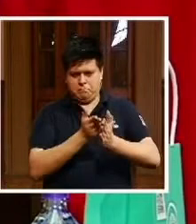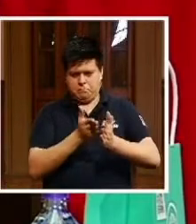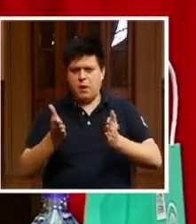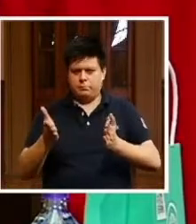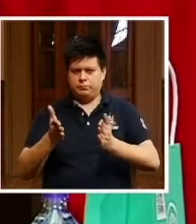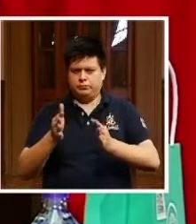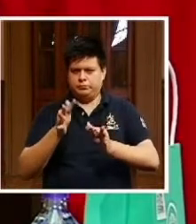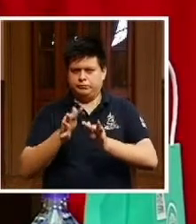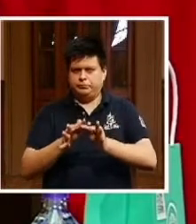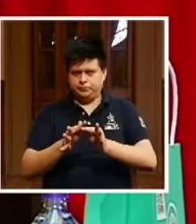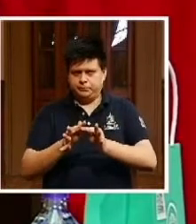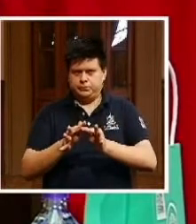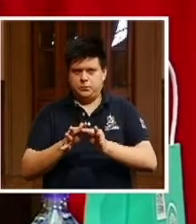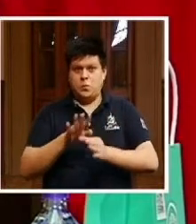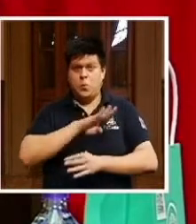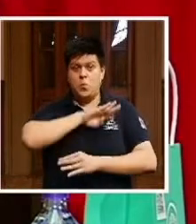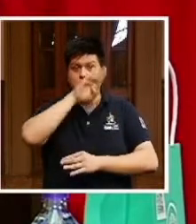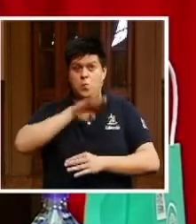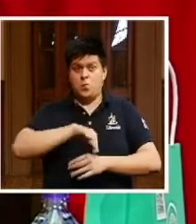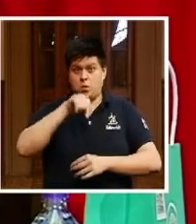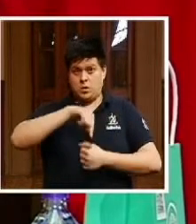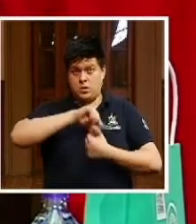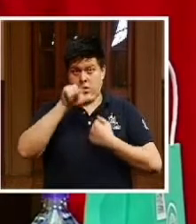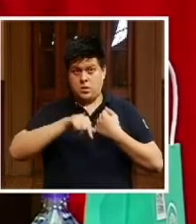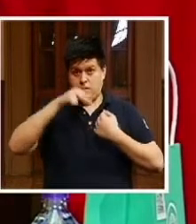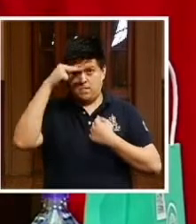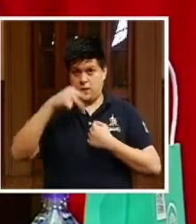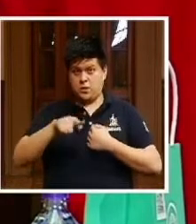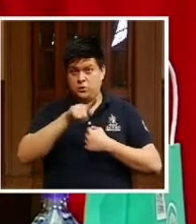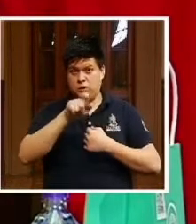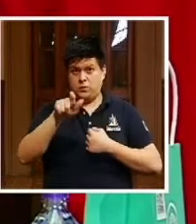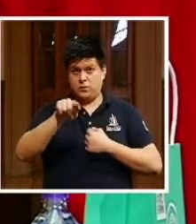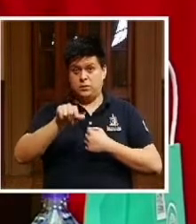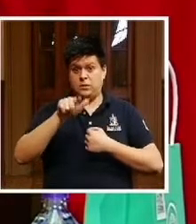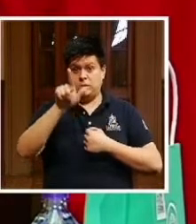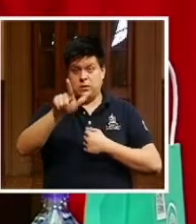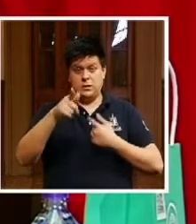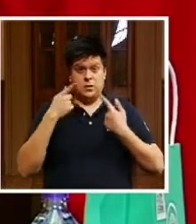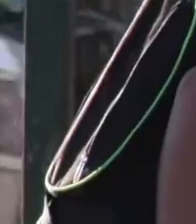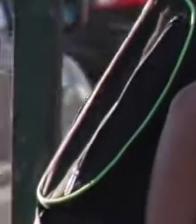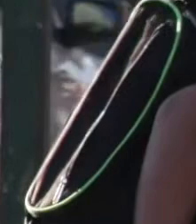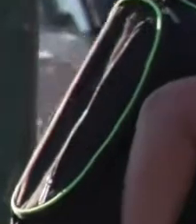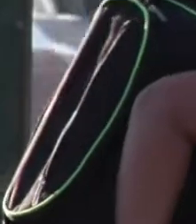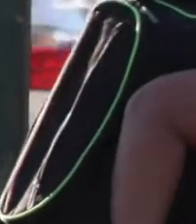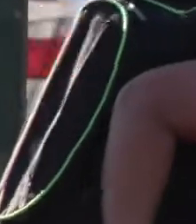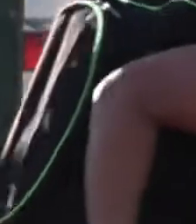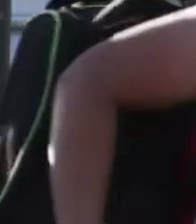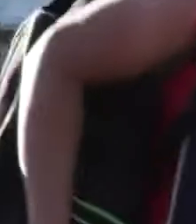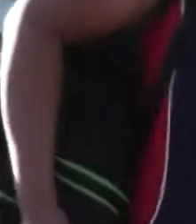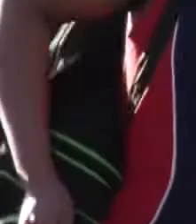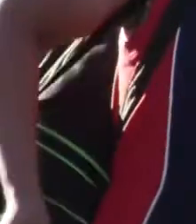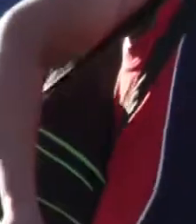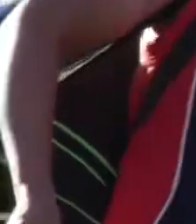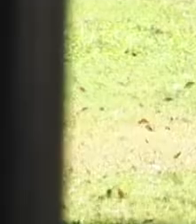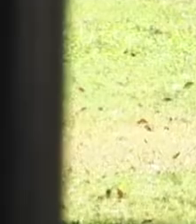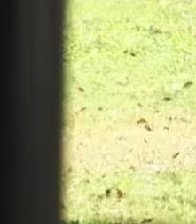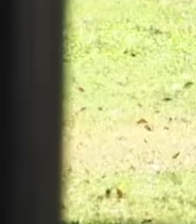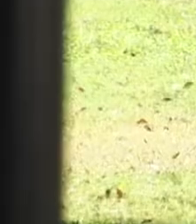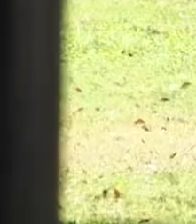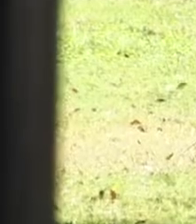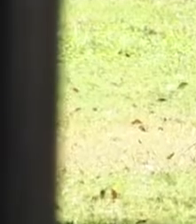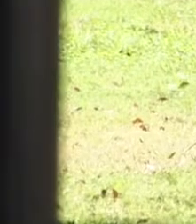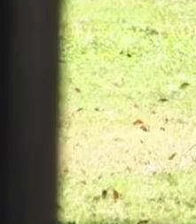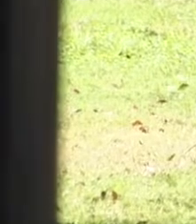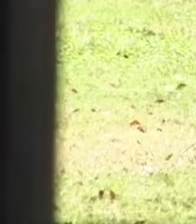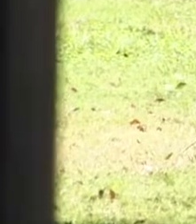Han fallecido en el país 177 mujeres embarazadas. Señaló que desafortunadamente las